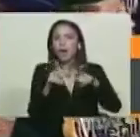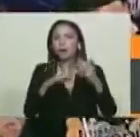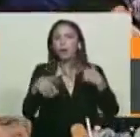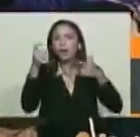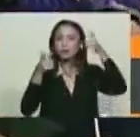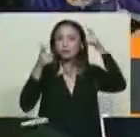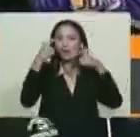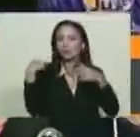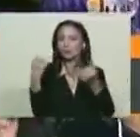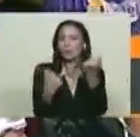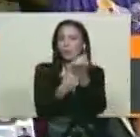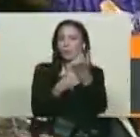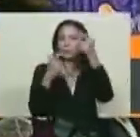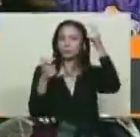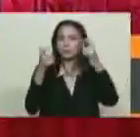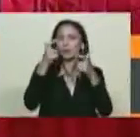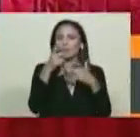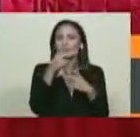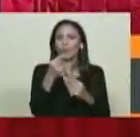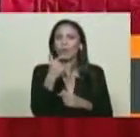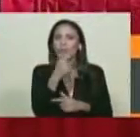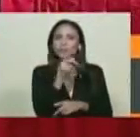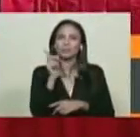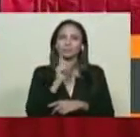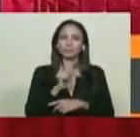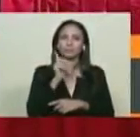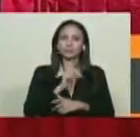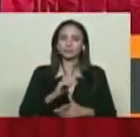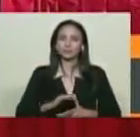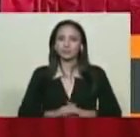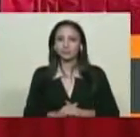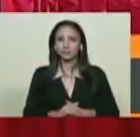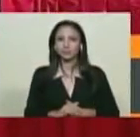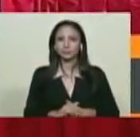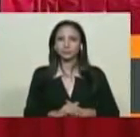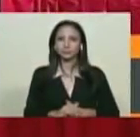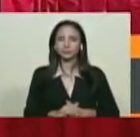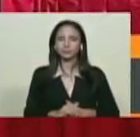chavistas y son unos vendepatrias.